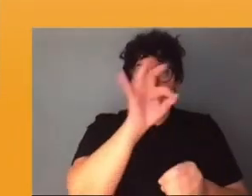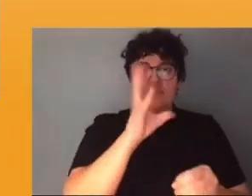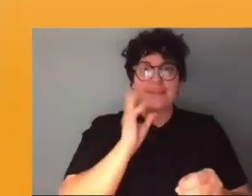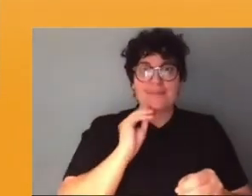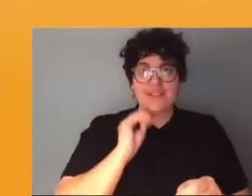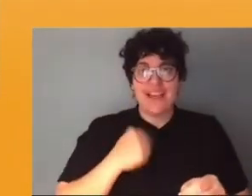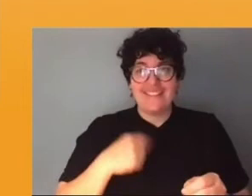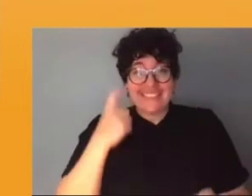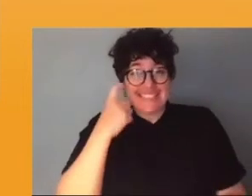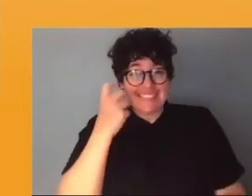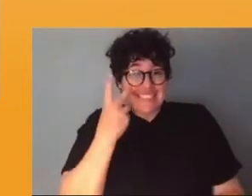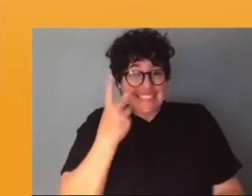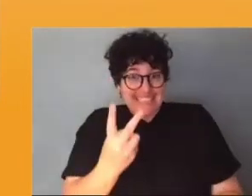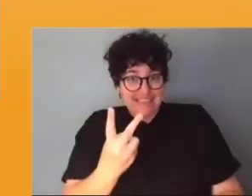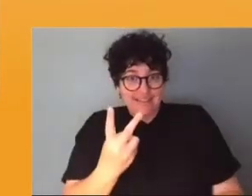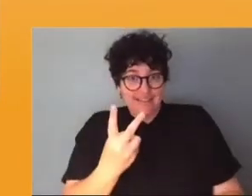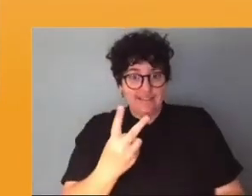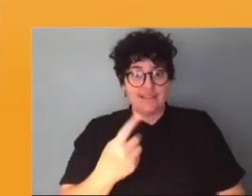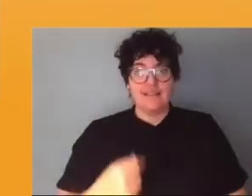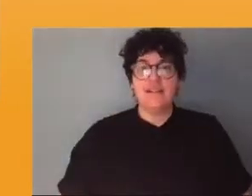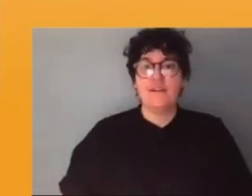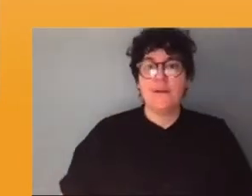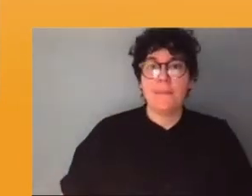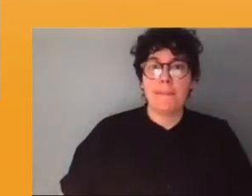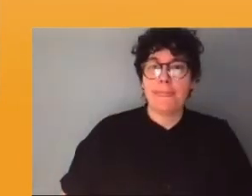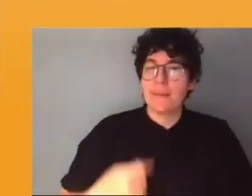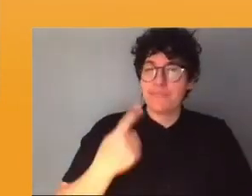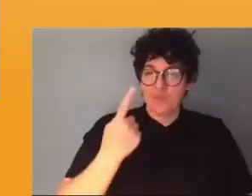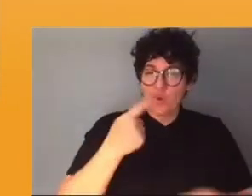Pero de repente no le digo a alguien que les